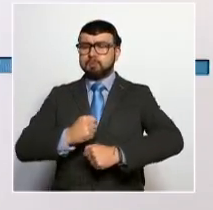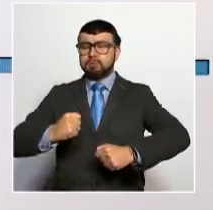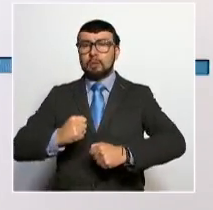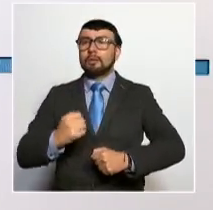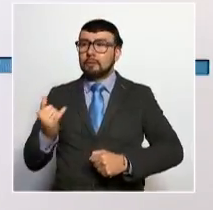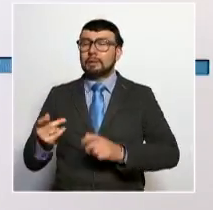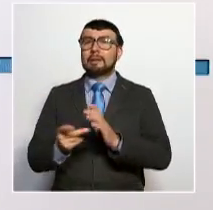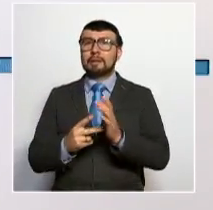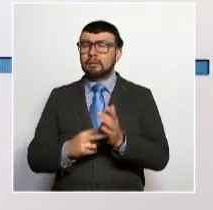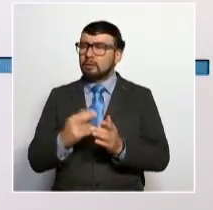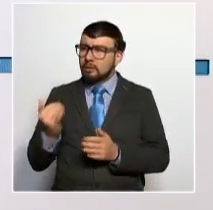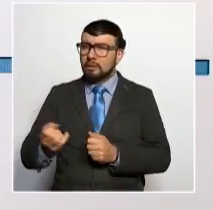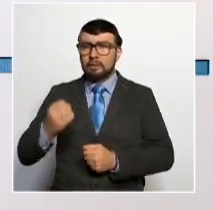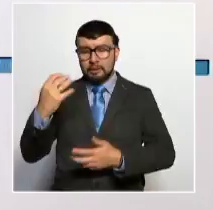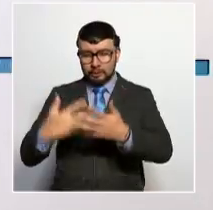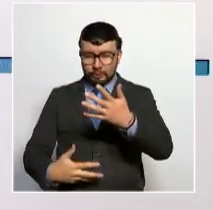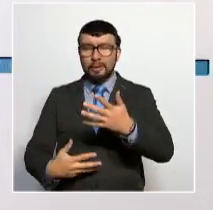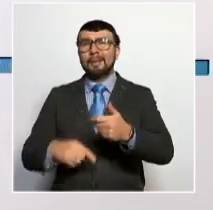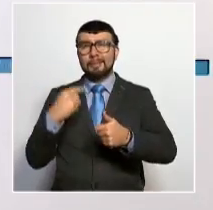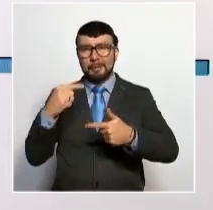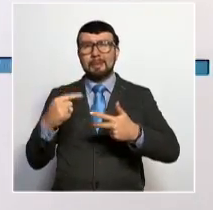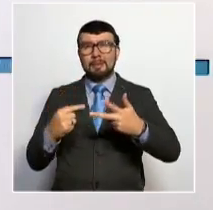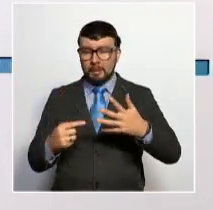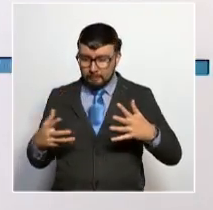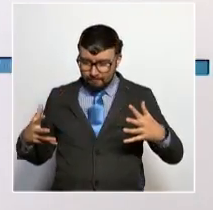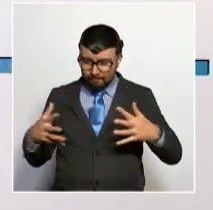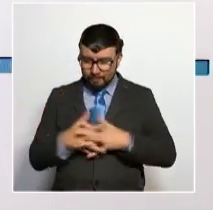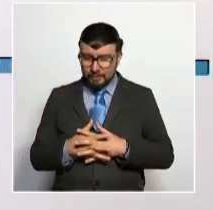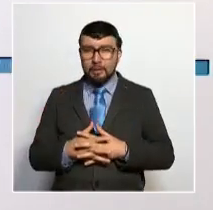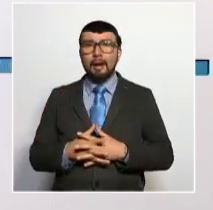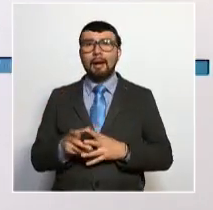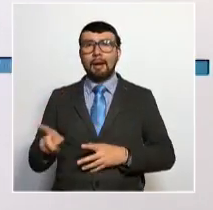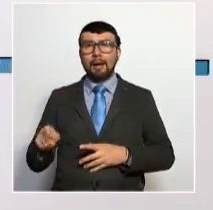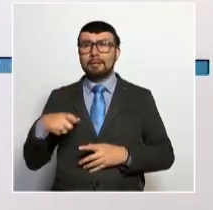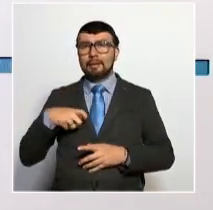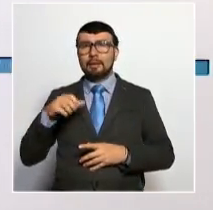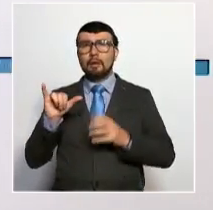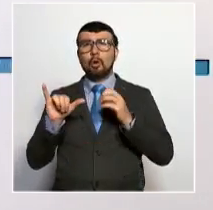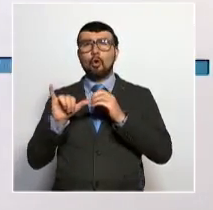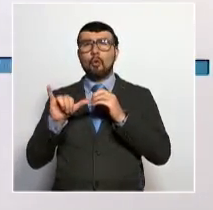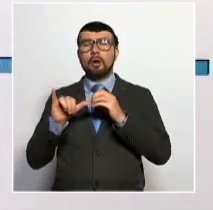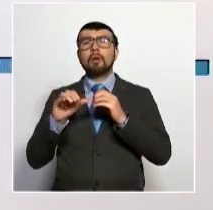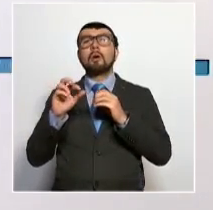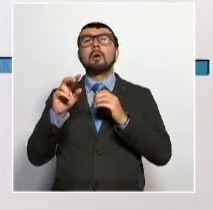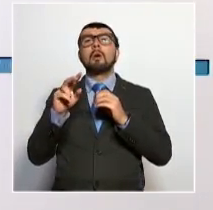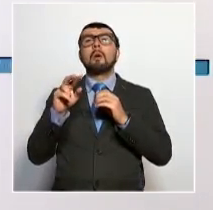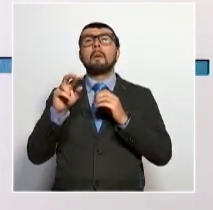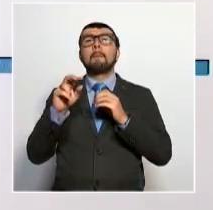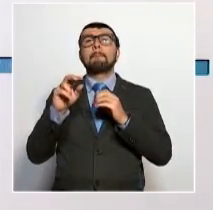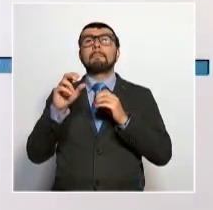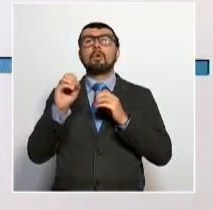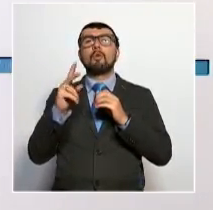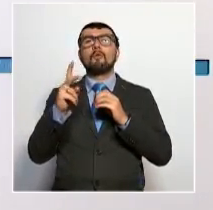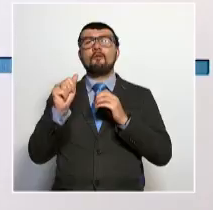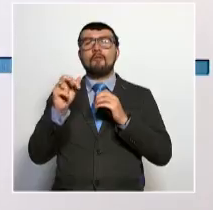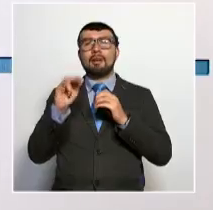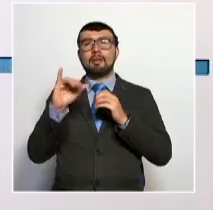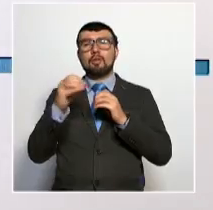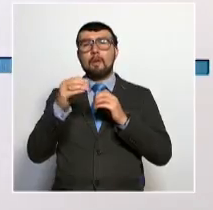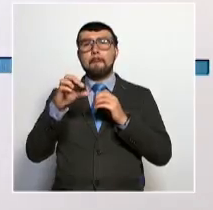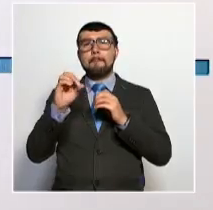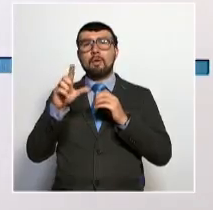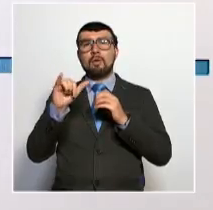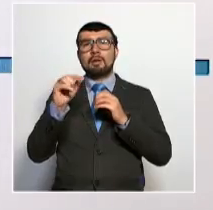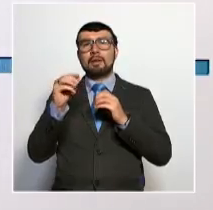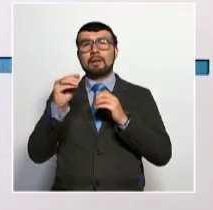toda el síndrome metabólico que se asocia cuando una mujer tiene ovario poliquístico. Entonces es importante no dejar solo el acné como